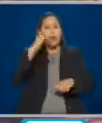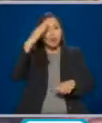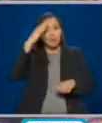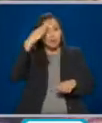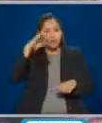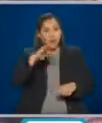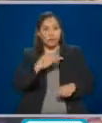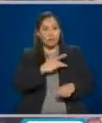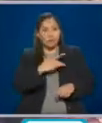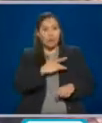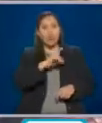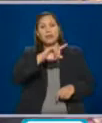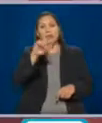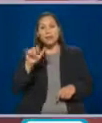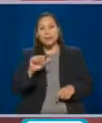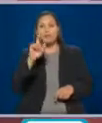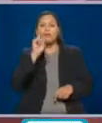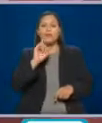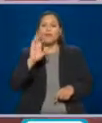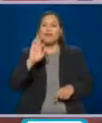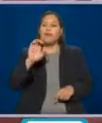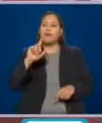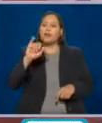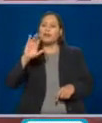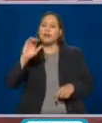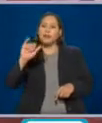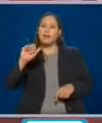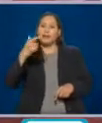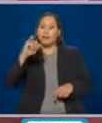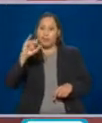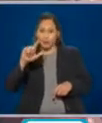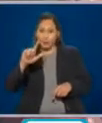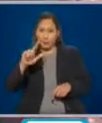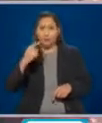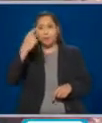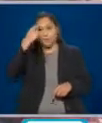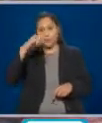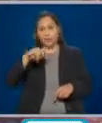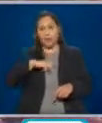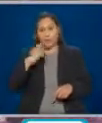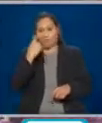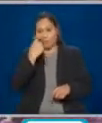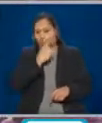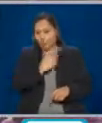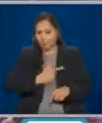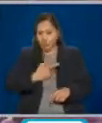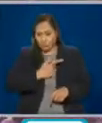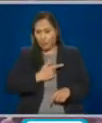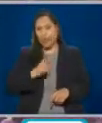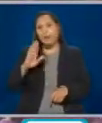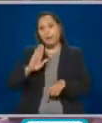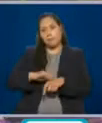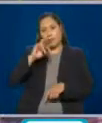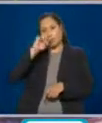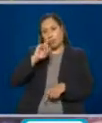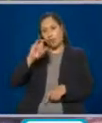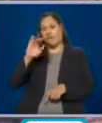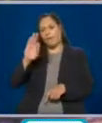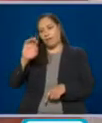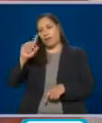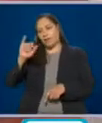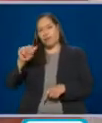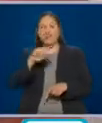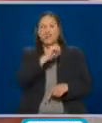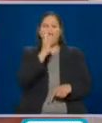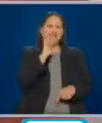se convirtió en Felicia Gil, ¿no? Y que de Claro. hecho, para mi gusto, está más guapa de Felicia que de Felipe. Claro, Ah, muy bien. Sí. Bien